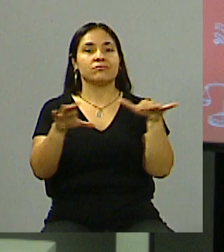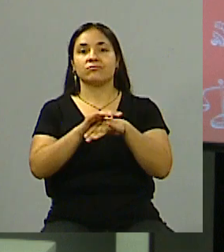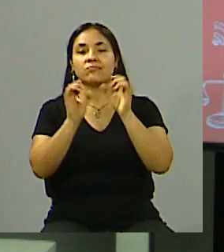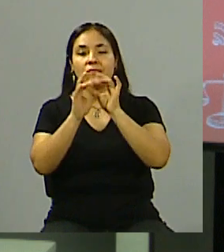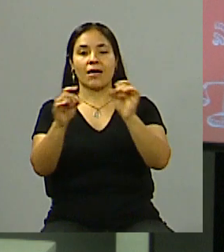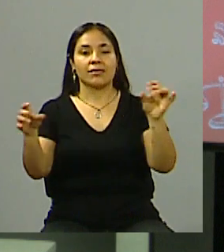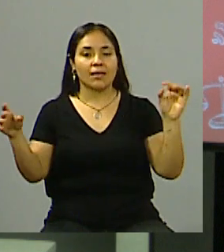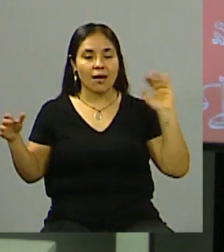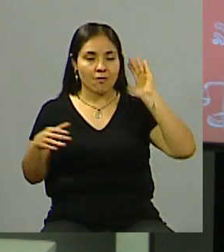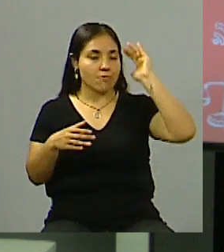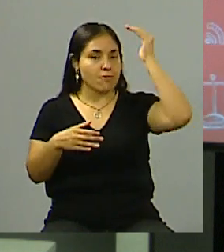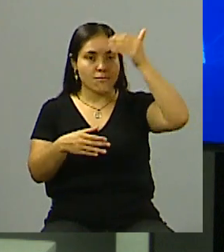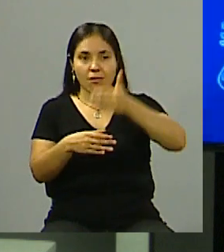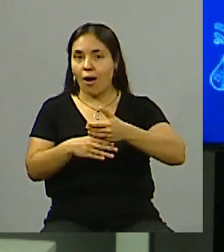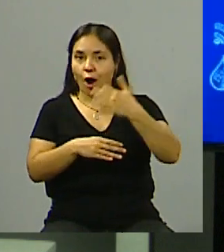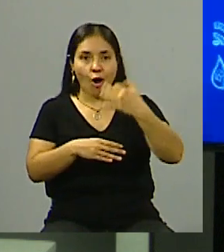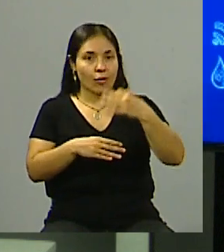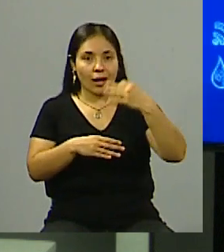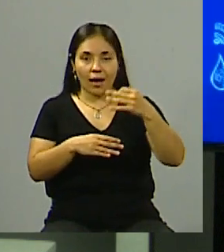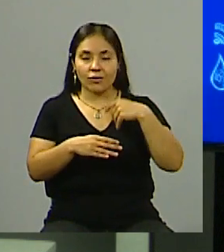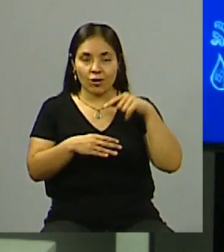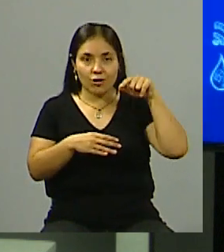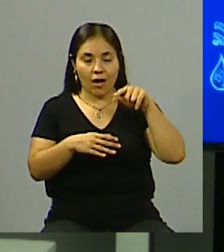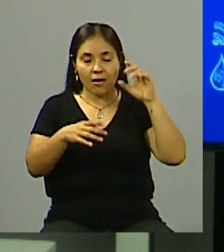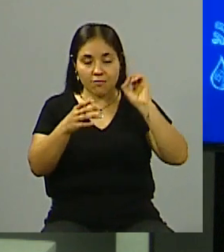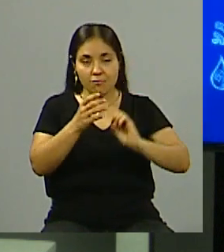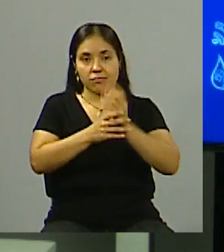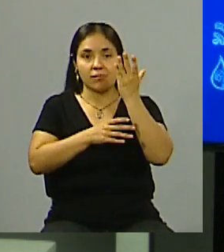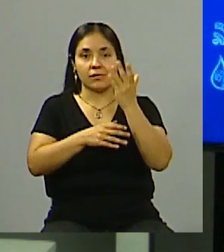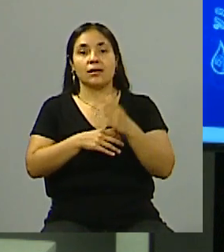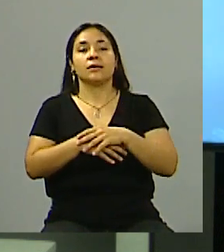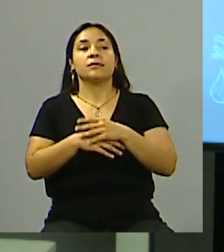aislamiento obligatorio. En